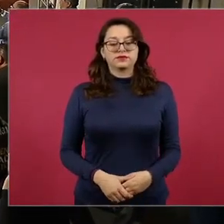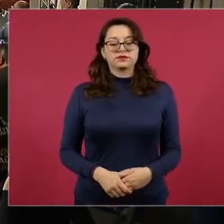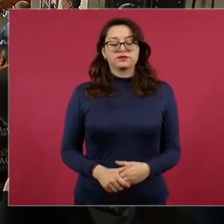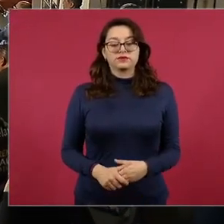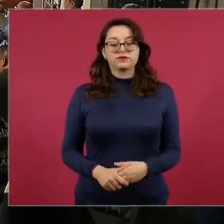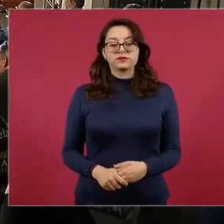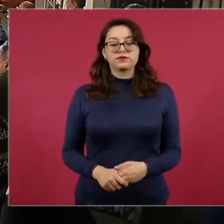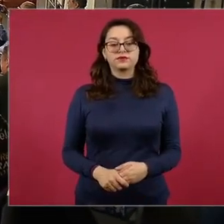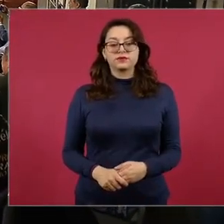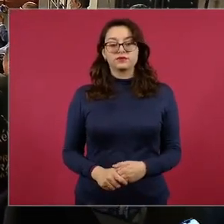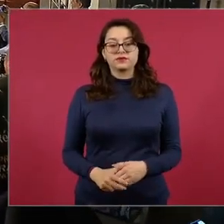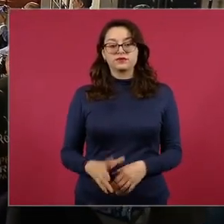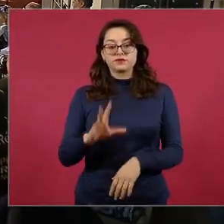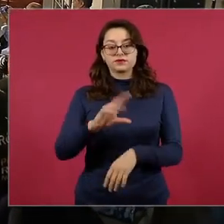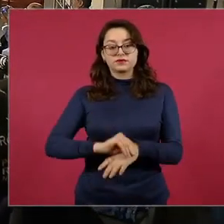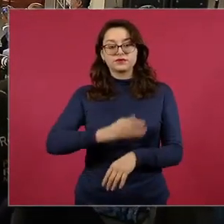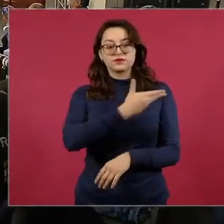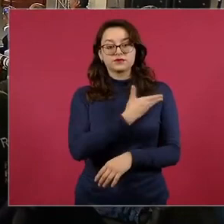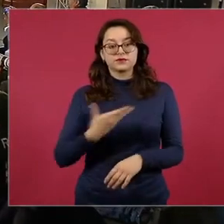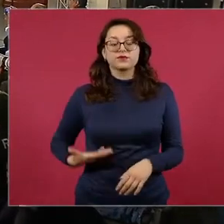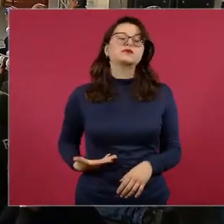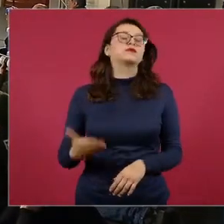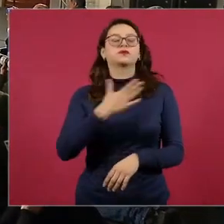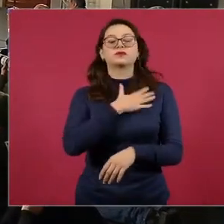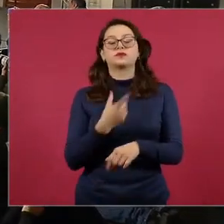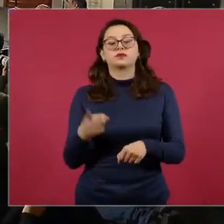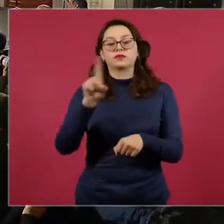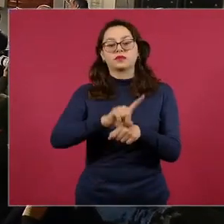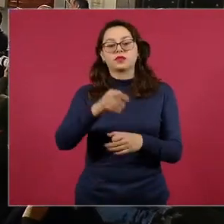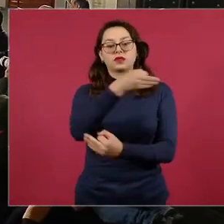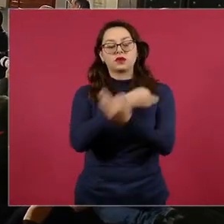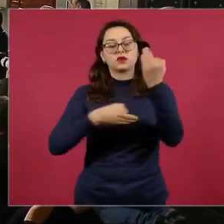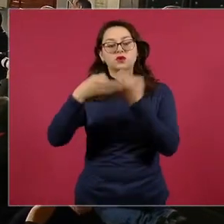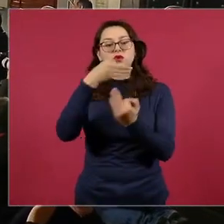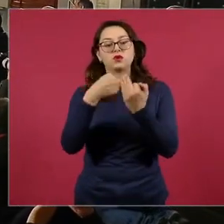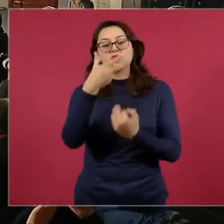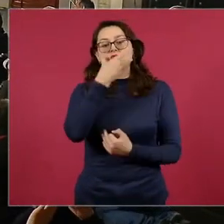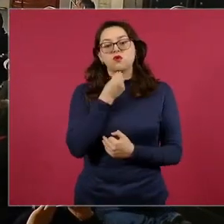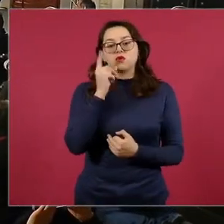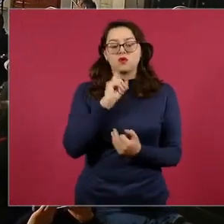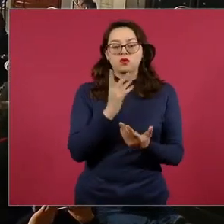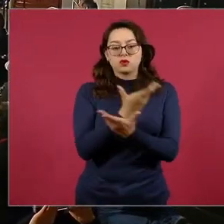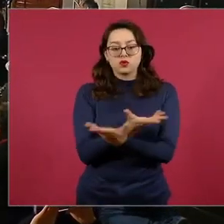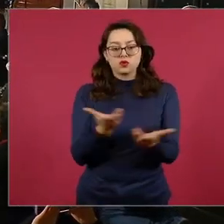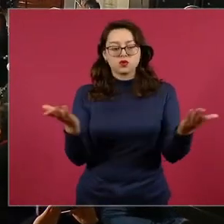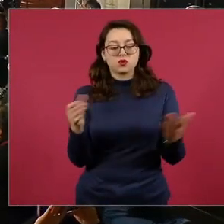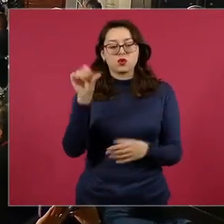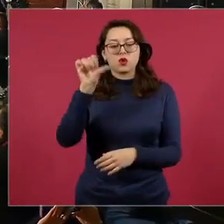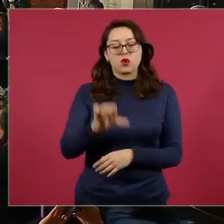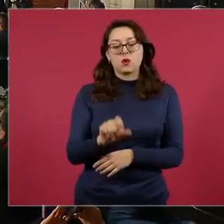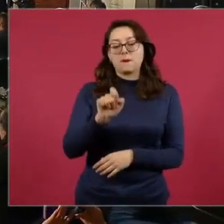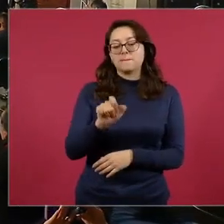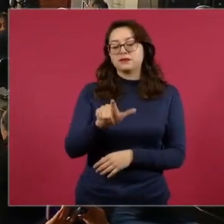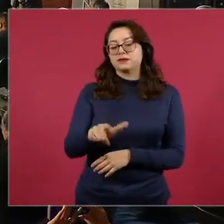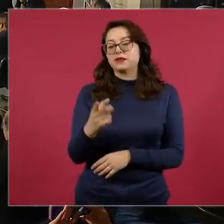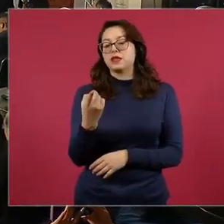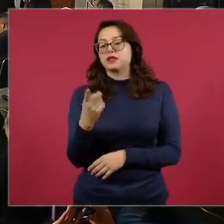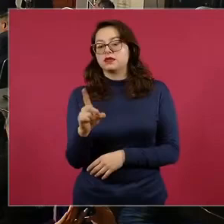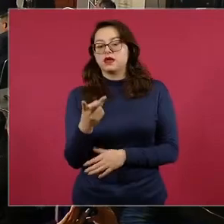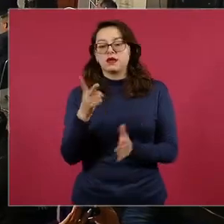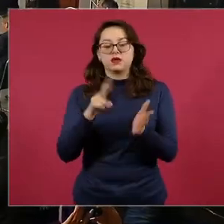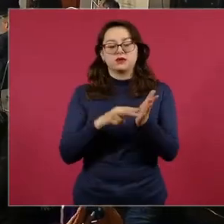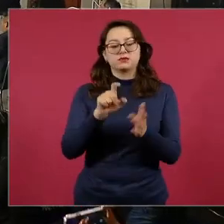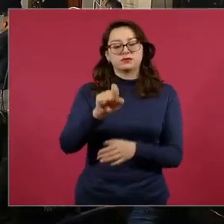Con su permiso, señor presidente, buenos días a todas, a todos. Hoy es 27 de diciembre de